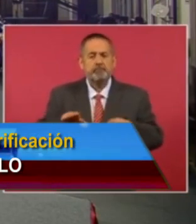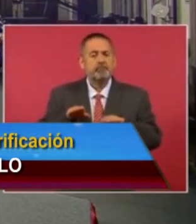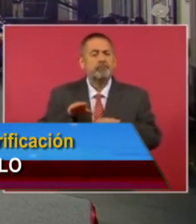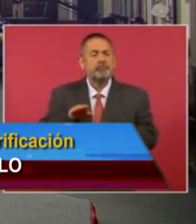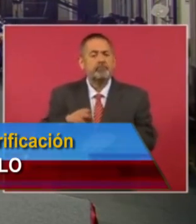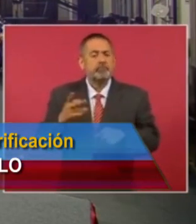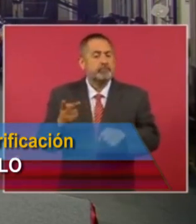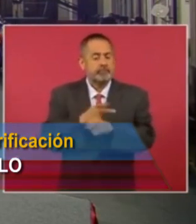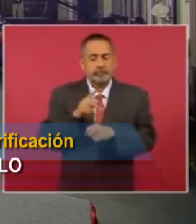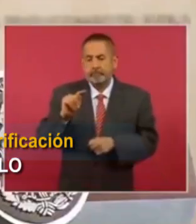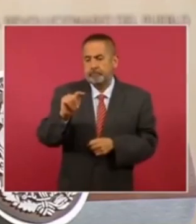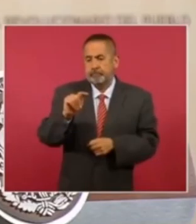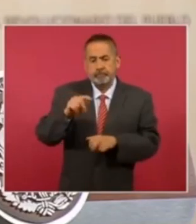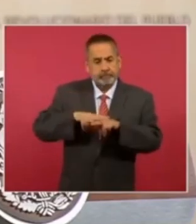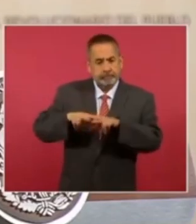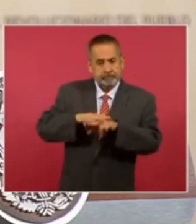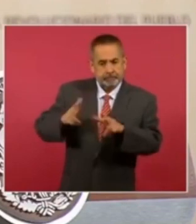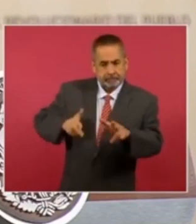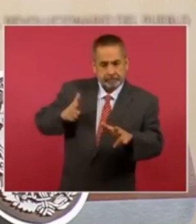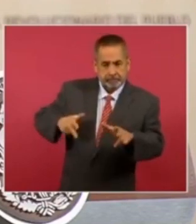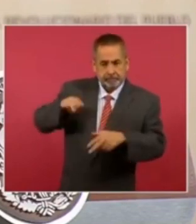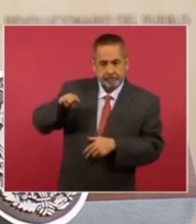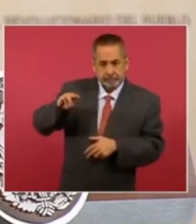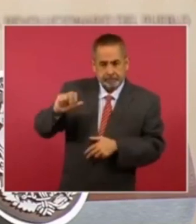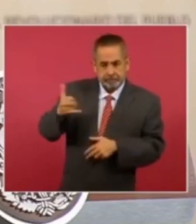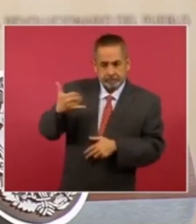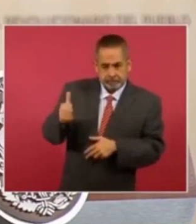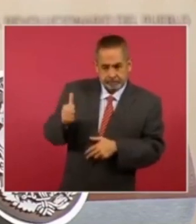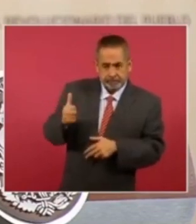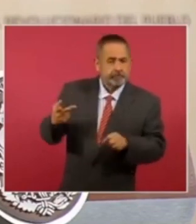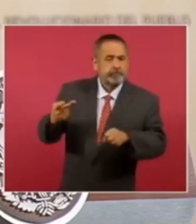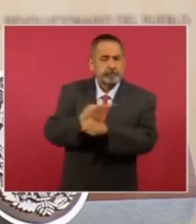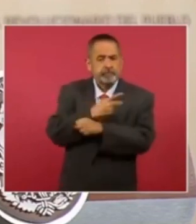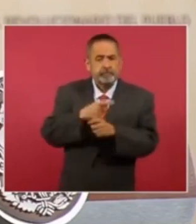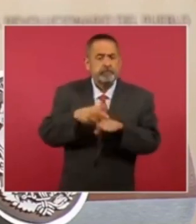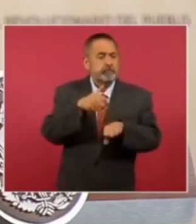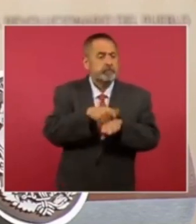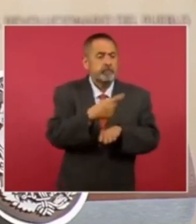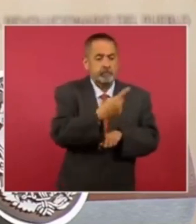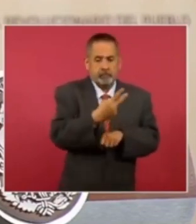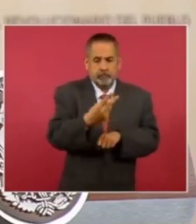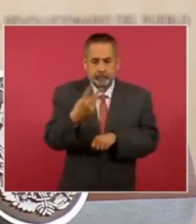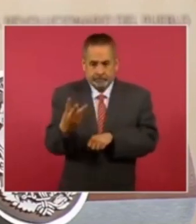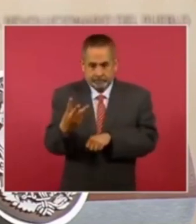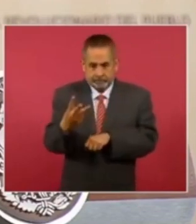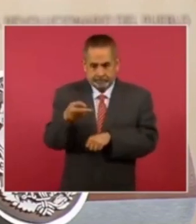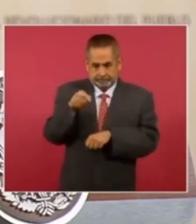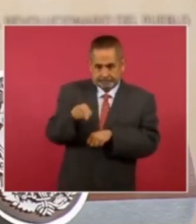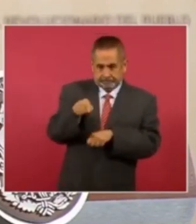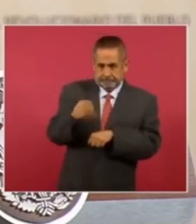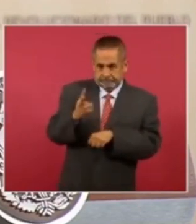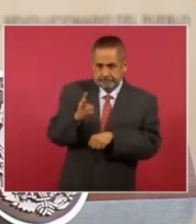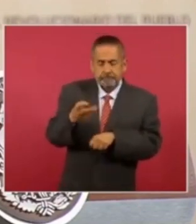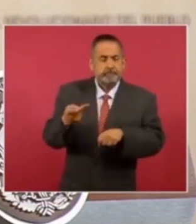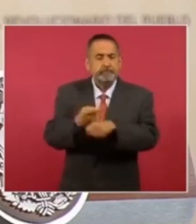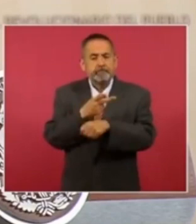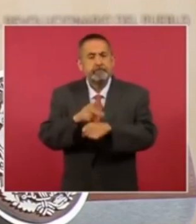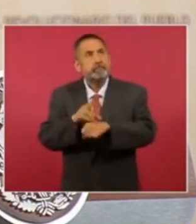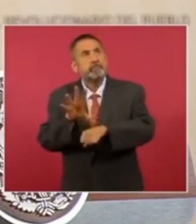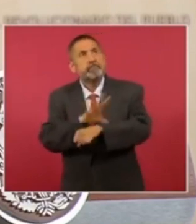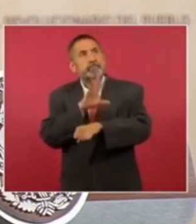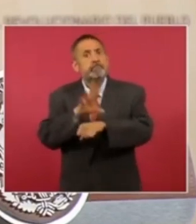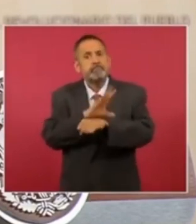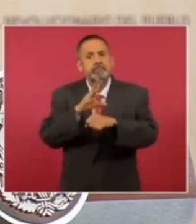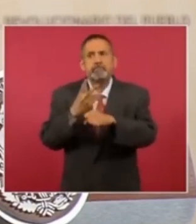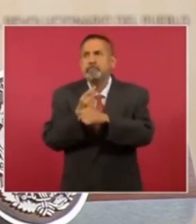Mérida Tella del tramo 3 del Tren Maya, detalló el director general de la dependencia, Manuel Barlet Díaz. En el informe semanal del